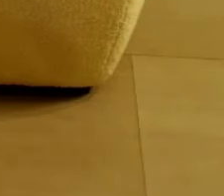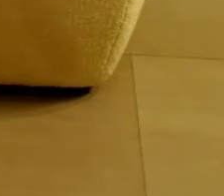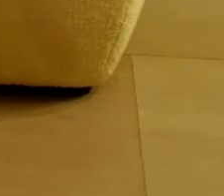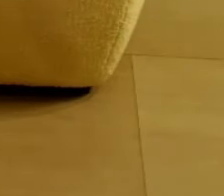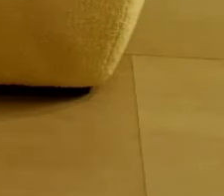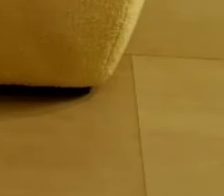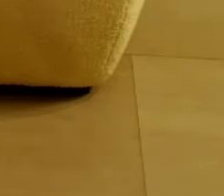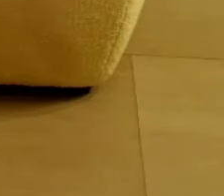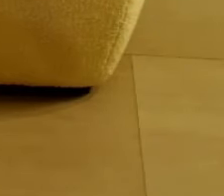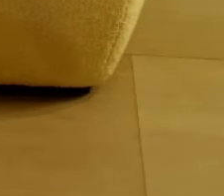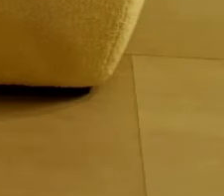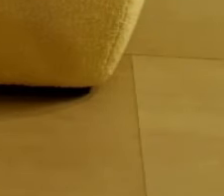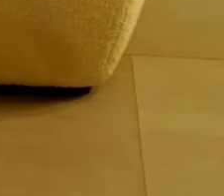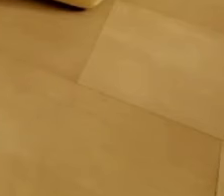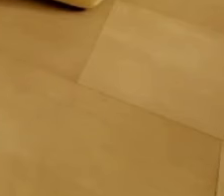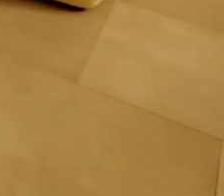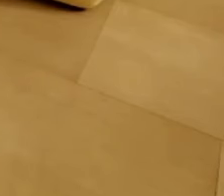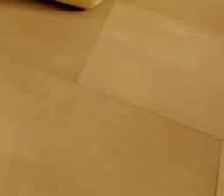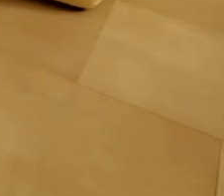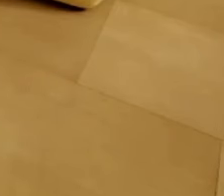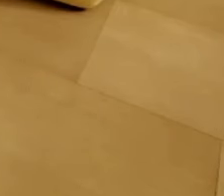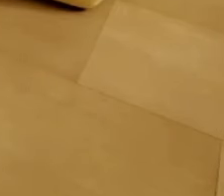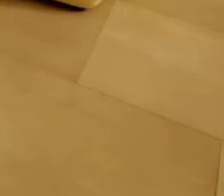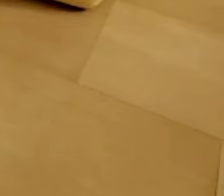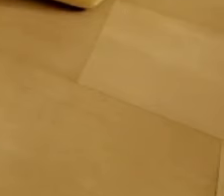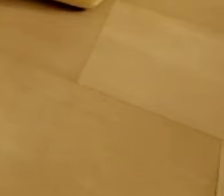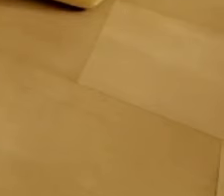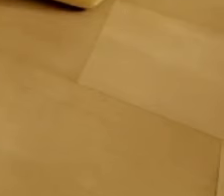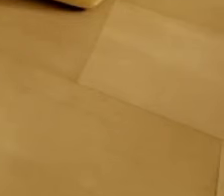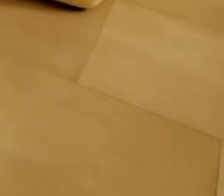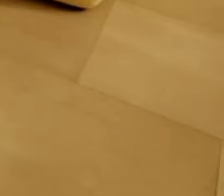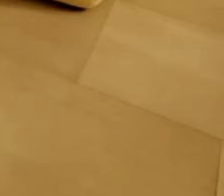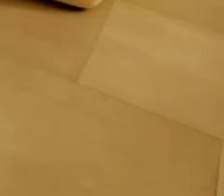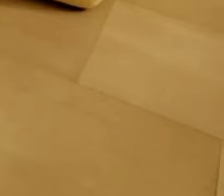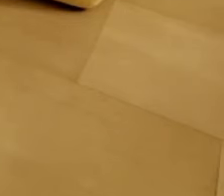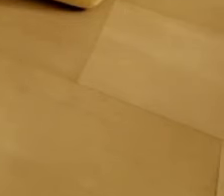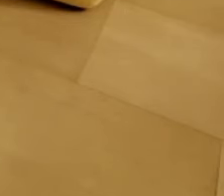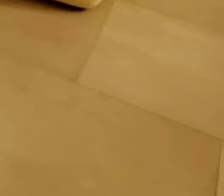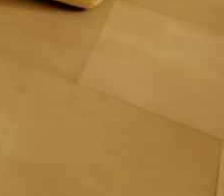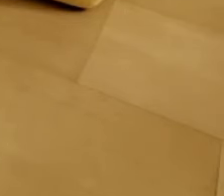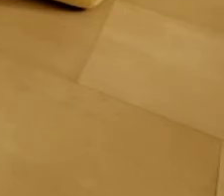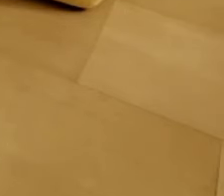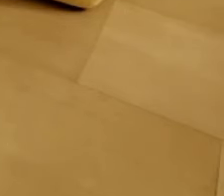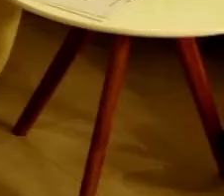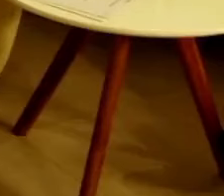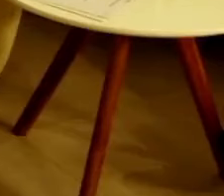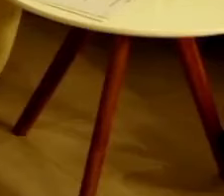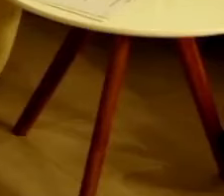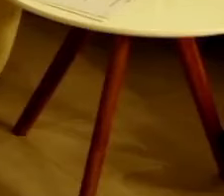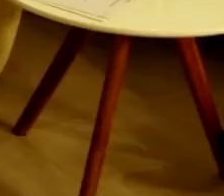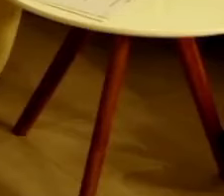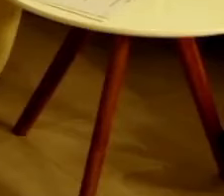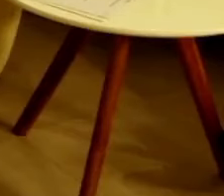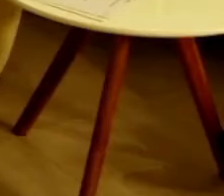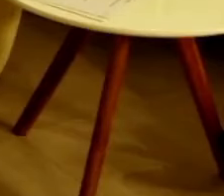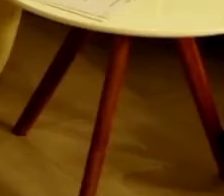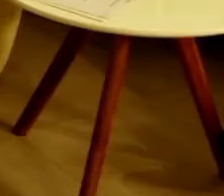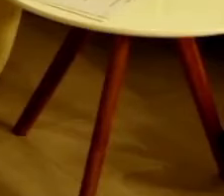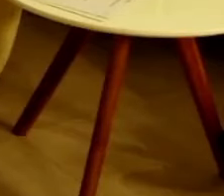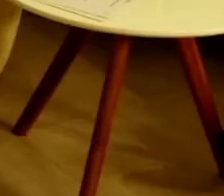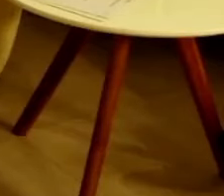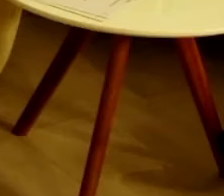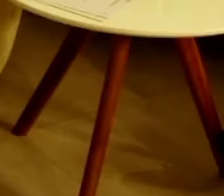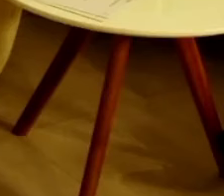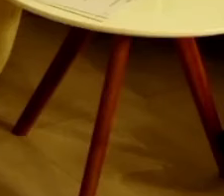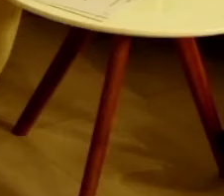por ejemplo, no tenemos que hacer? Porque uno ha escuchado mucho, no le pongas la pantalla hasta antes de una hora, o el teléfono celular, o algún